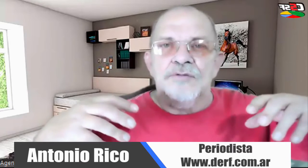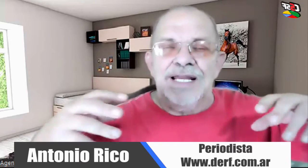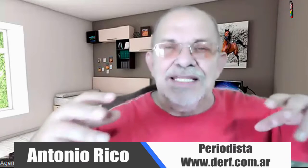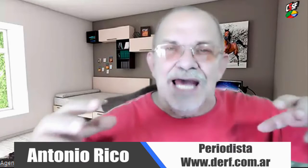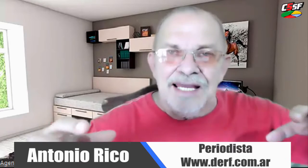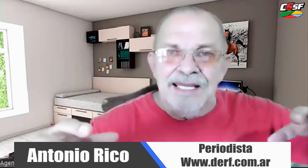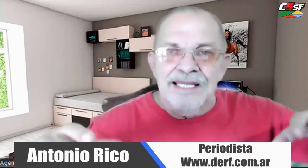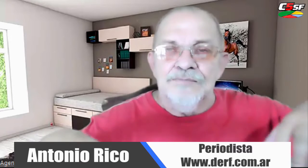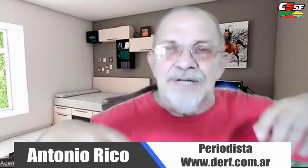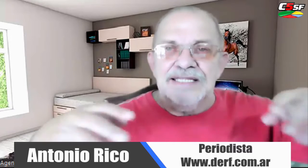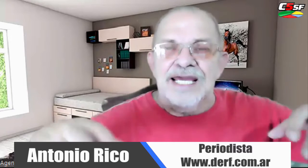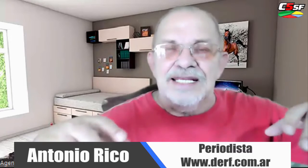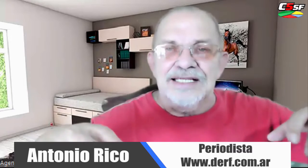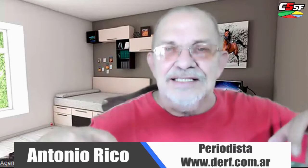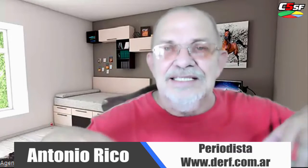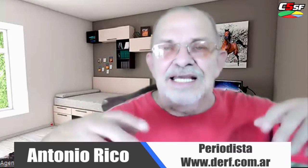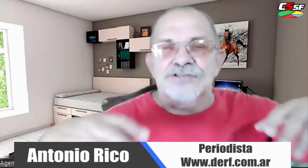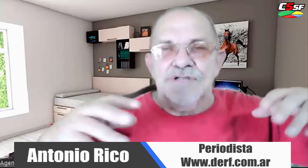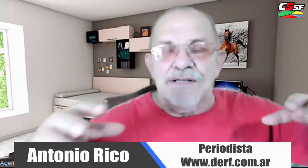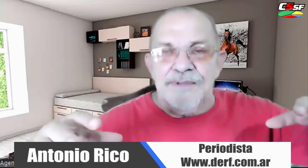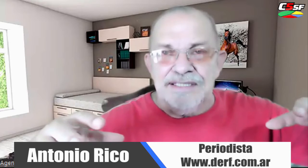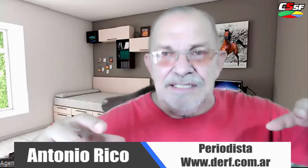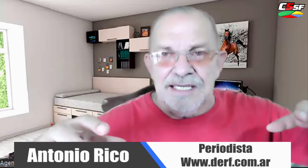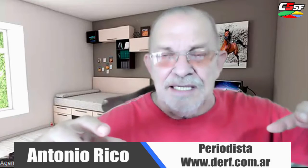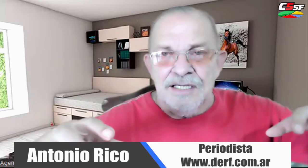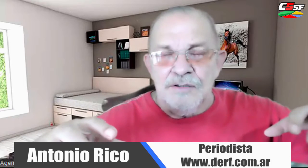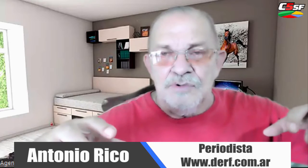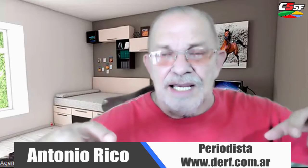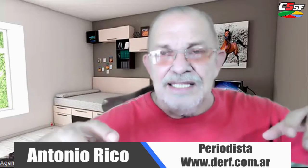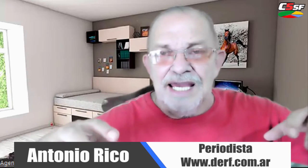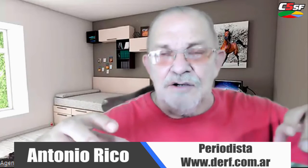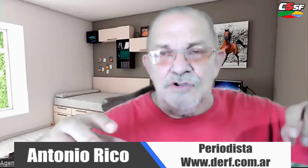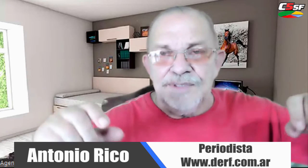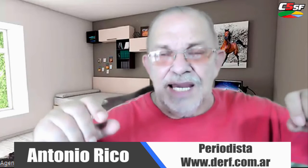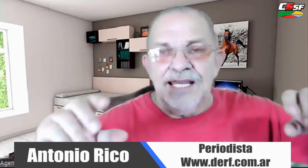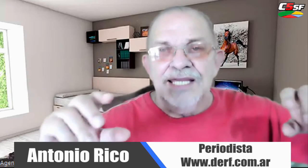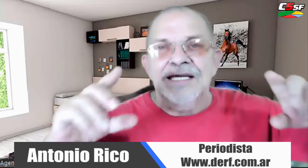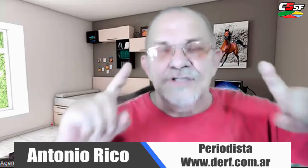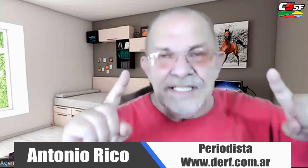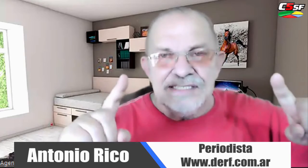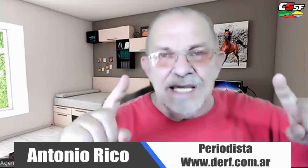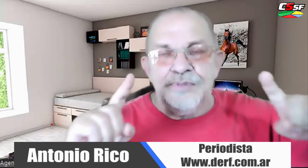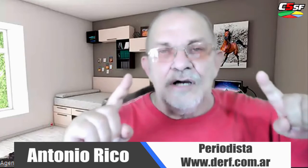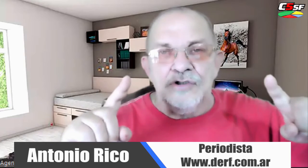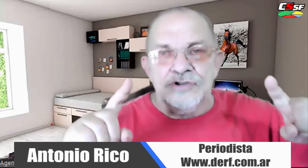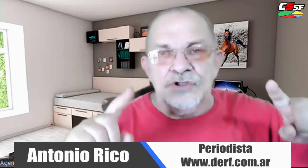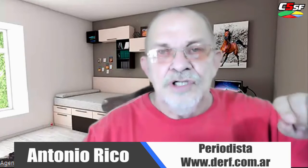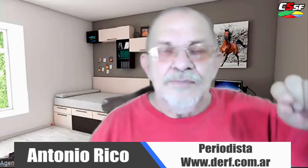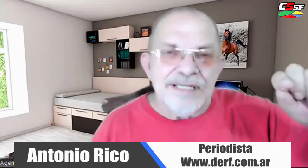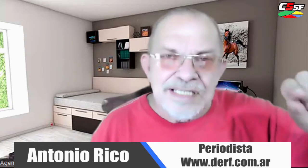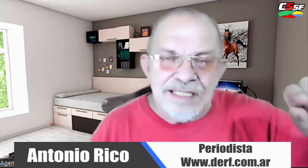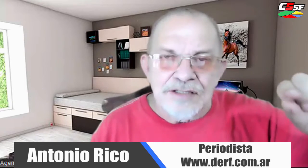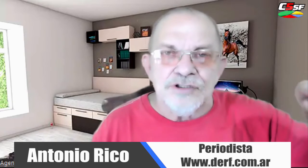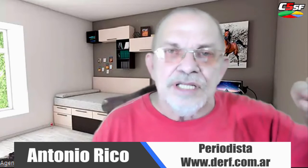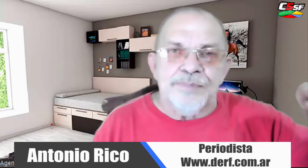la normalidad va a traer inexorablemente una calidad económica que yo le decía por agosto,